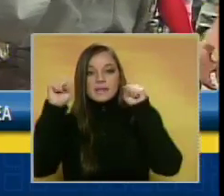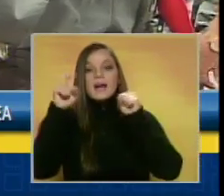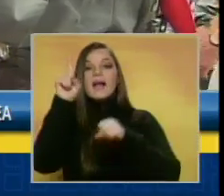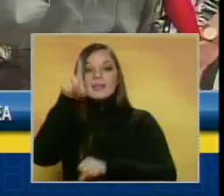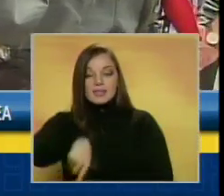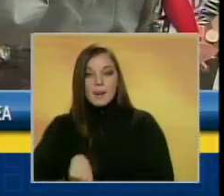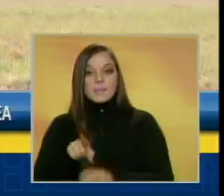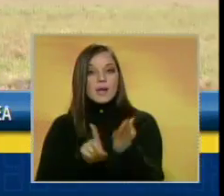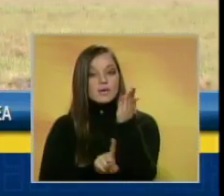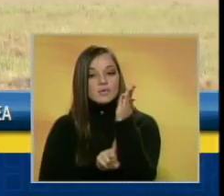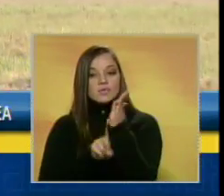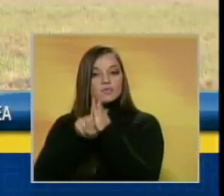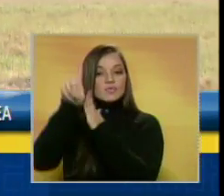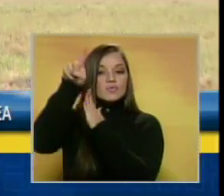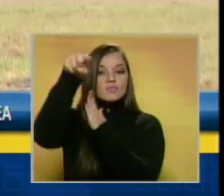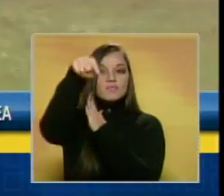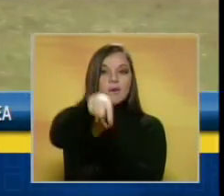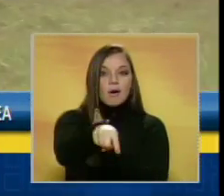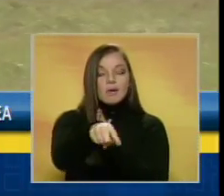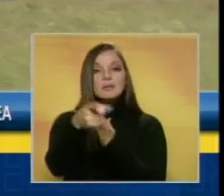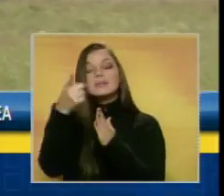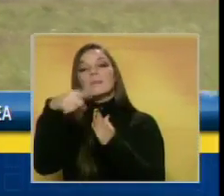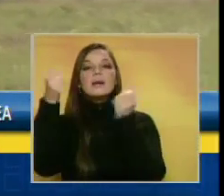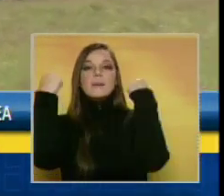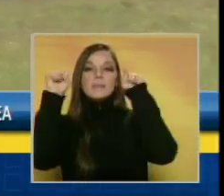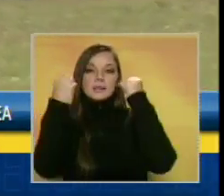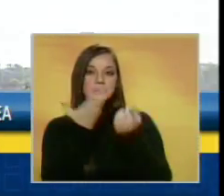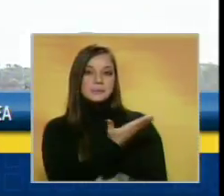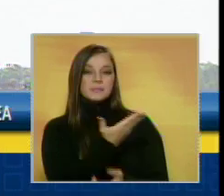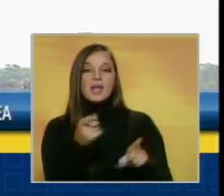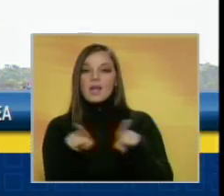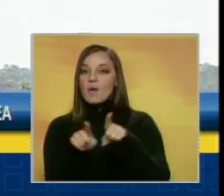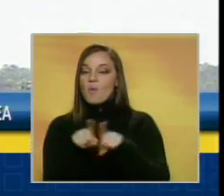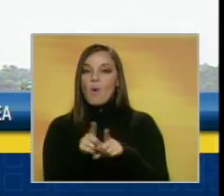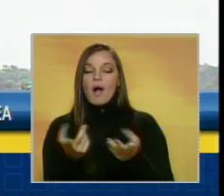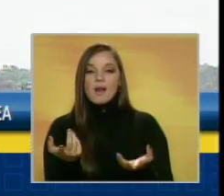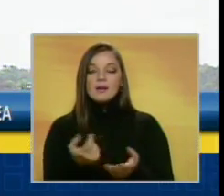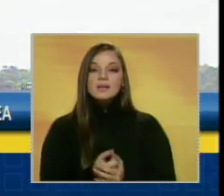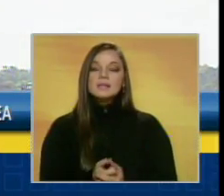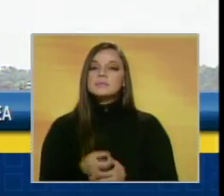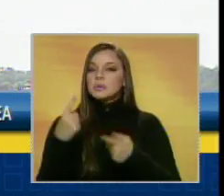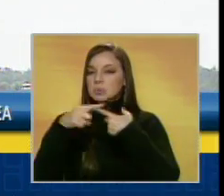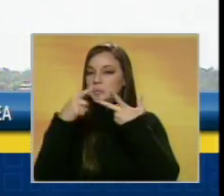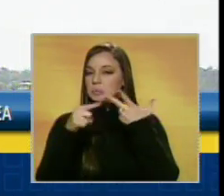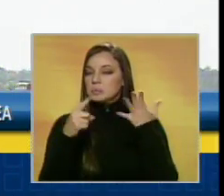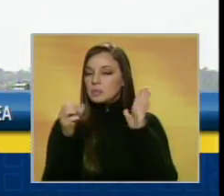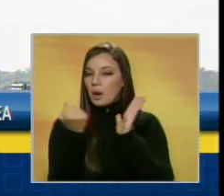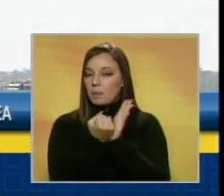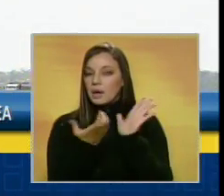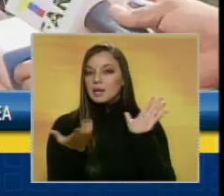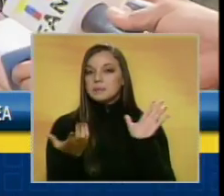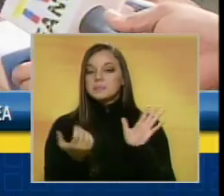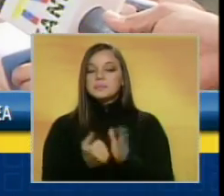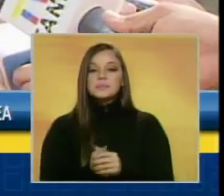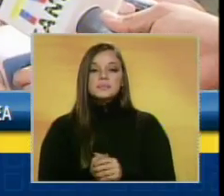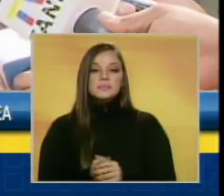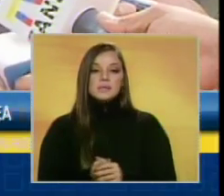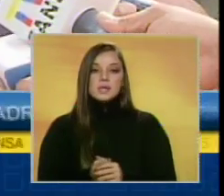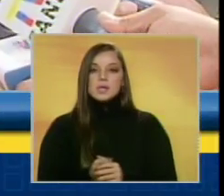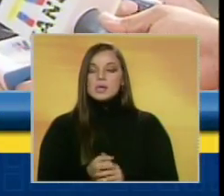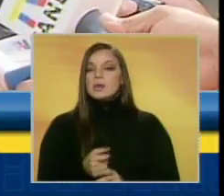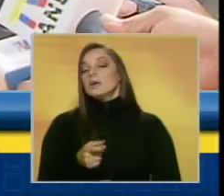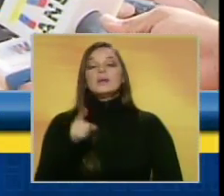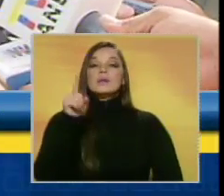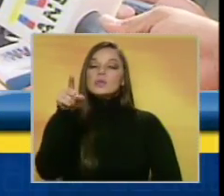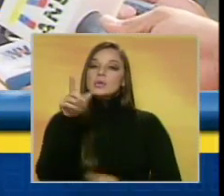de campaña aérea y antiaérea de largo alcance de los sistemas Smerch, Mistas y Ground. No es cualquier cosa que el imperio